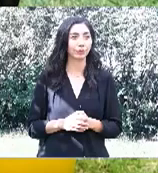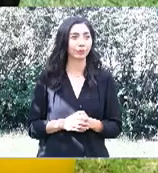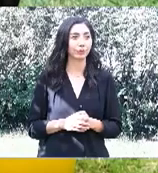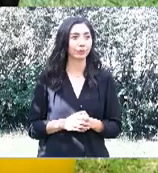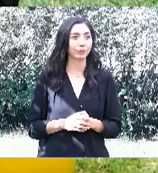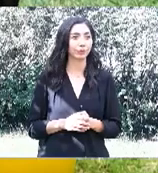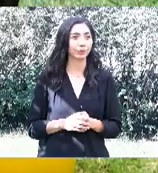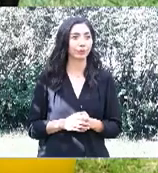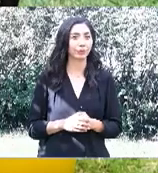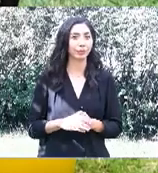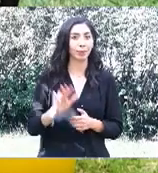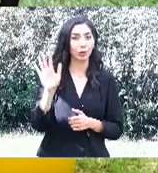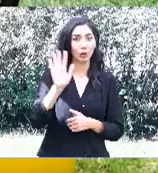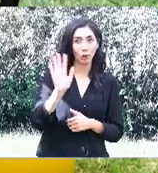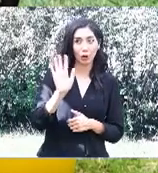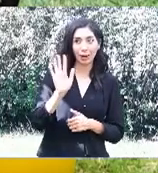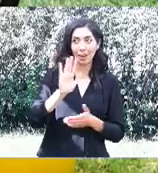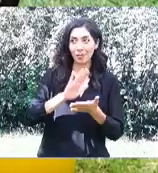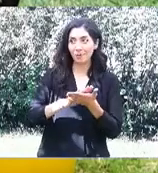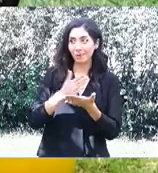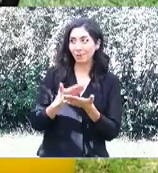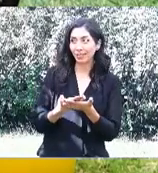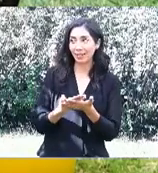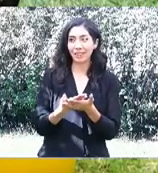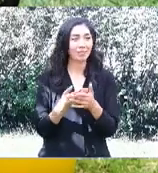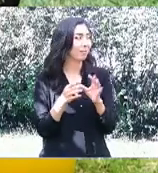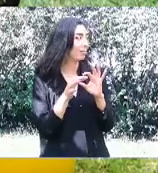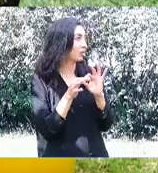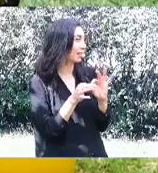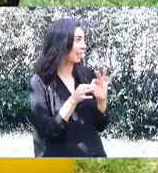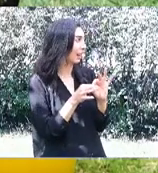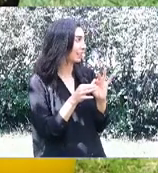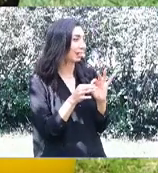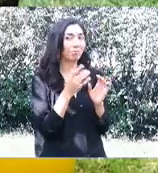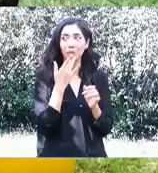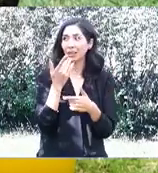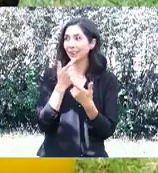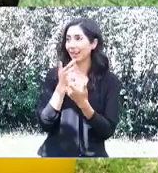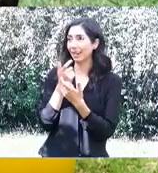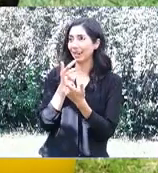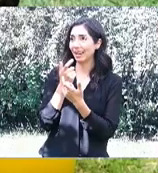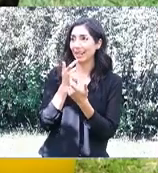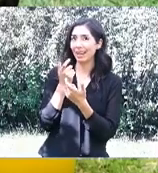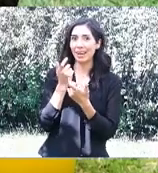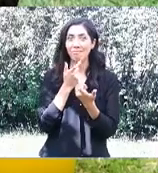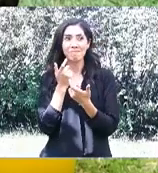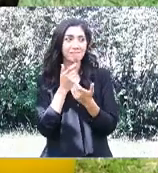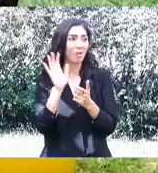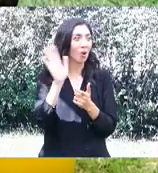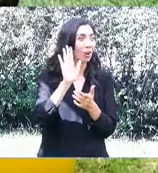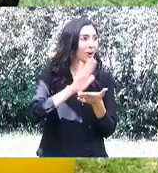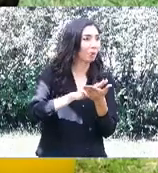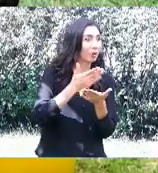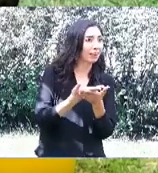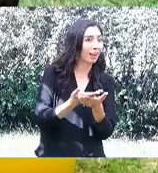país Hola qué tal Muchas gracias por la risa Hola Qué tal cómo están Espero que estén muy bien